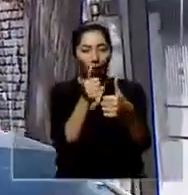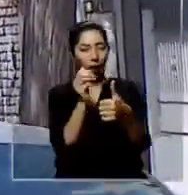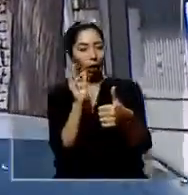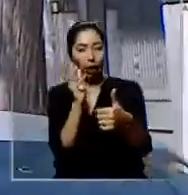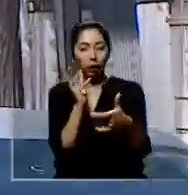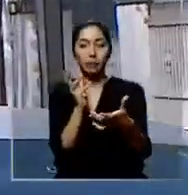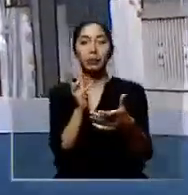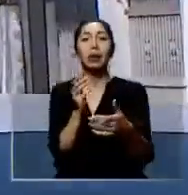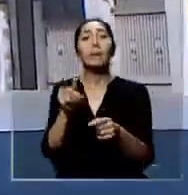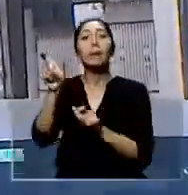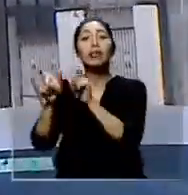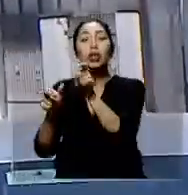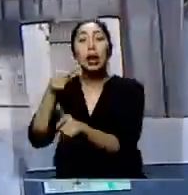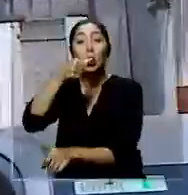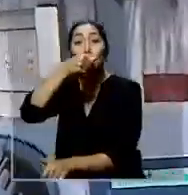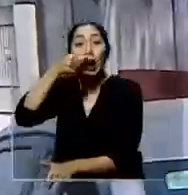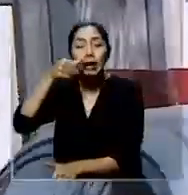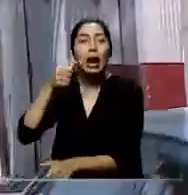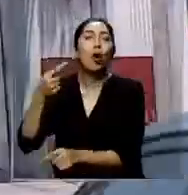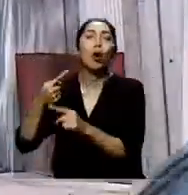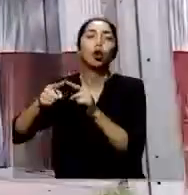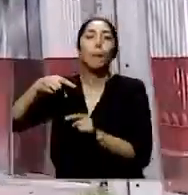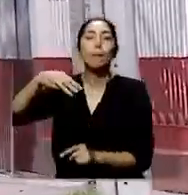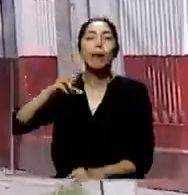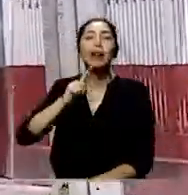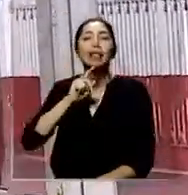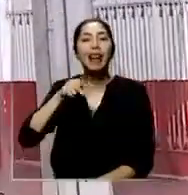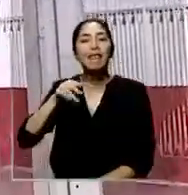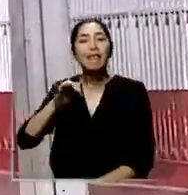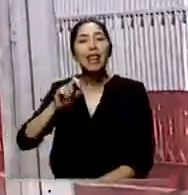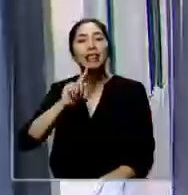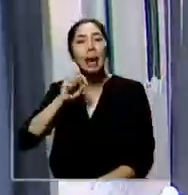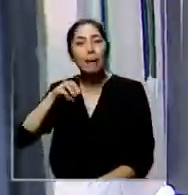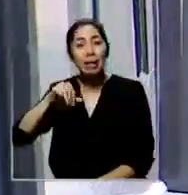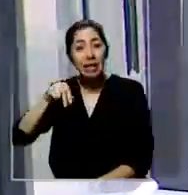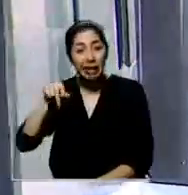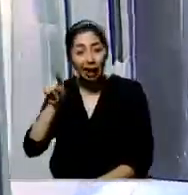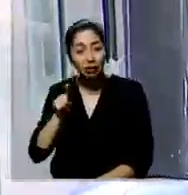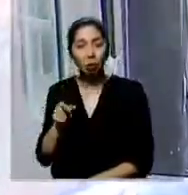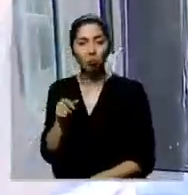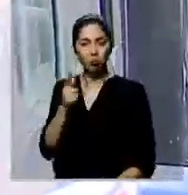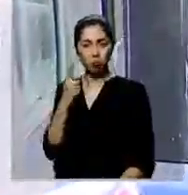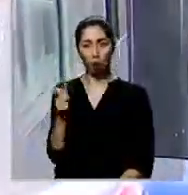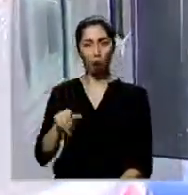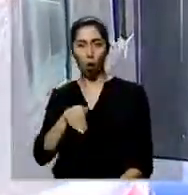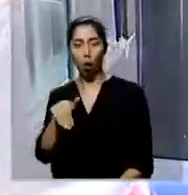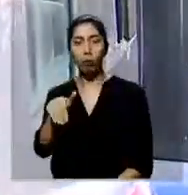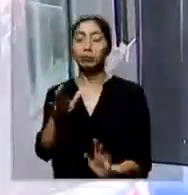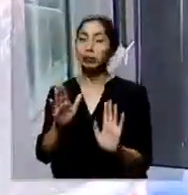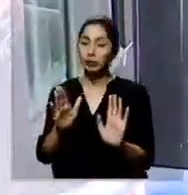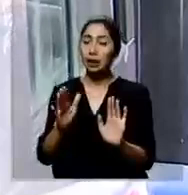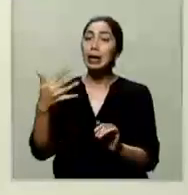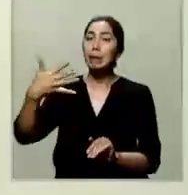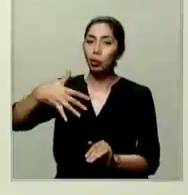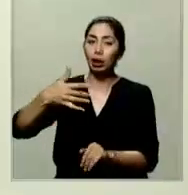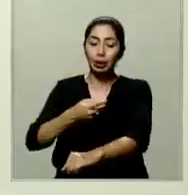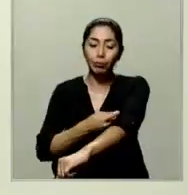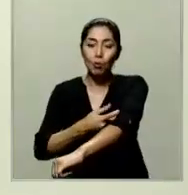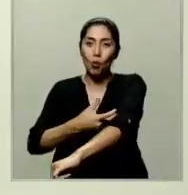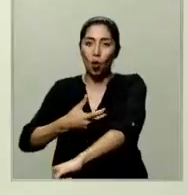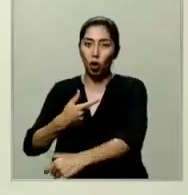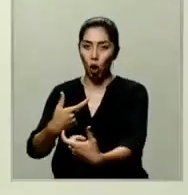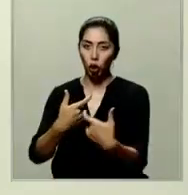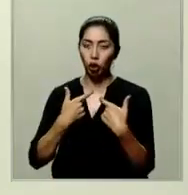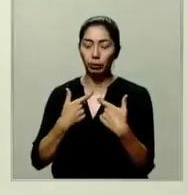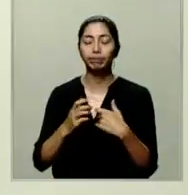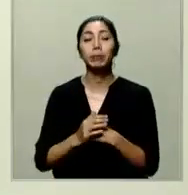que han consumido cocaína o metanfetamina pueden conducir en forma agresiva o imprudente, de ahí la importancia del narcotest. Por ejemplo, si se